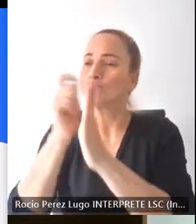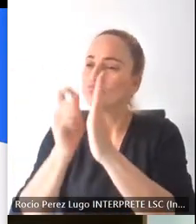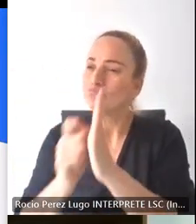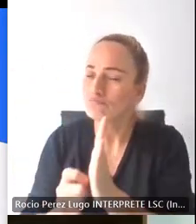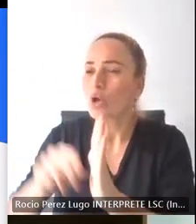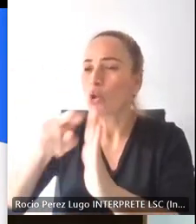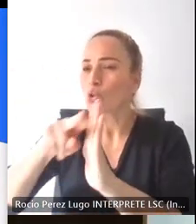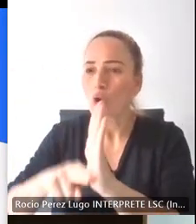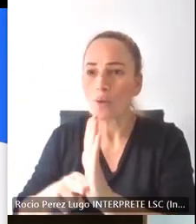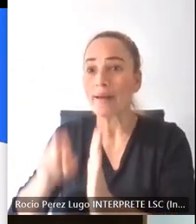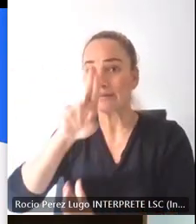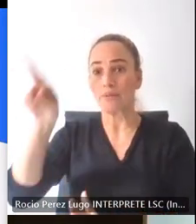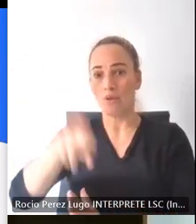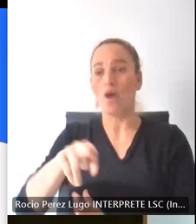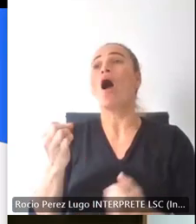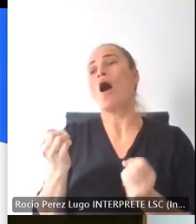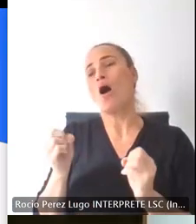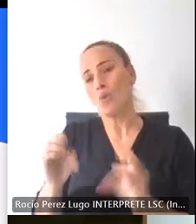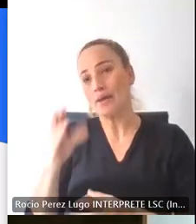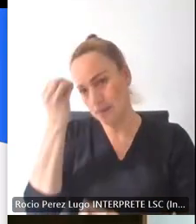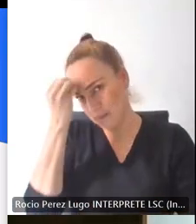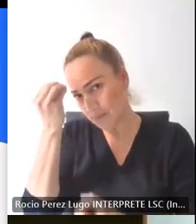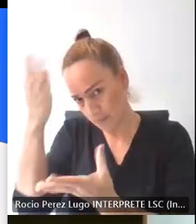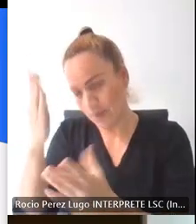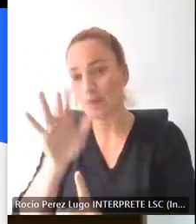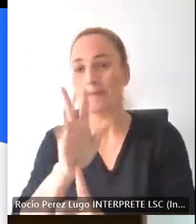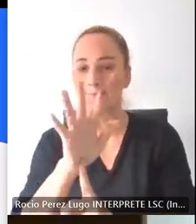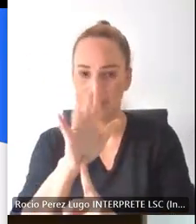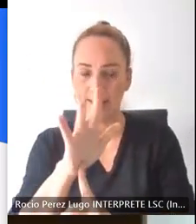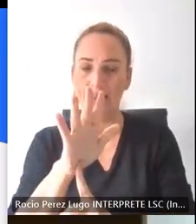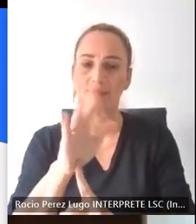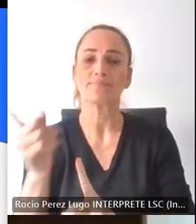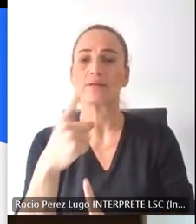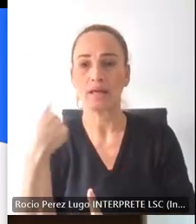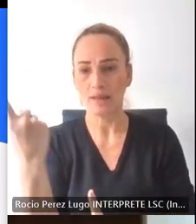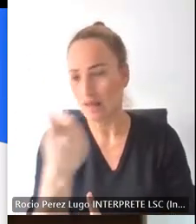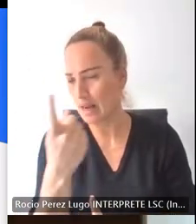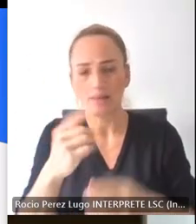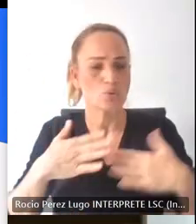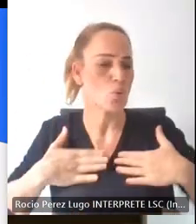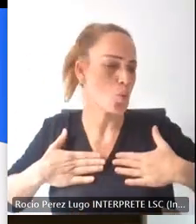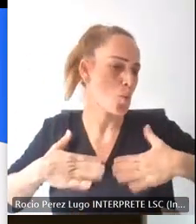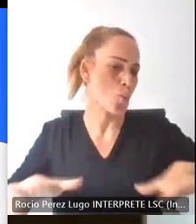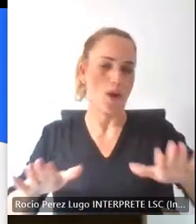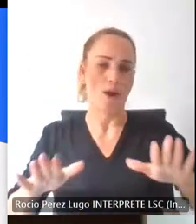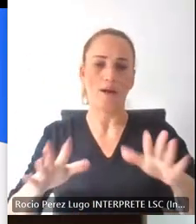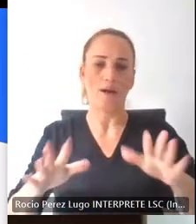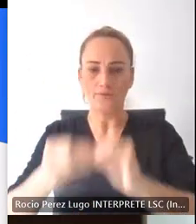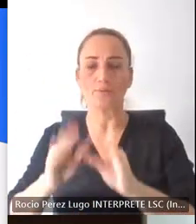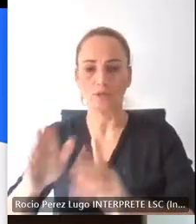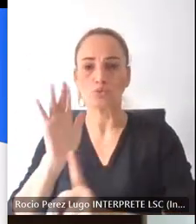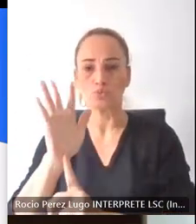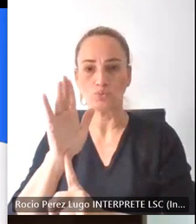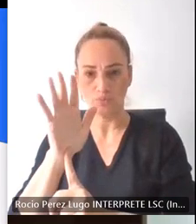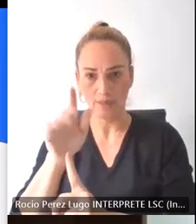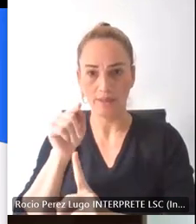definitivamente no se pueden utilizar y eso incluye, por supuesto, las velas, las veladoras en general, cualquier tipo de vela y ese